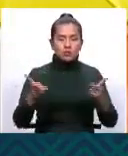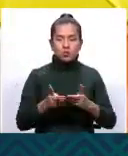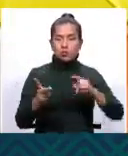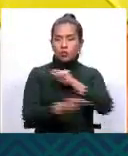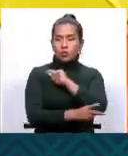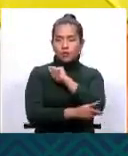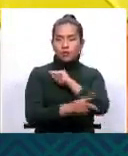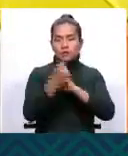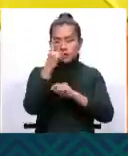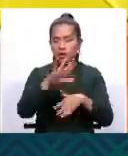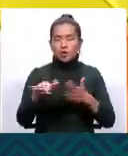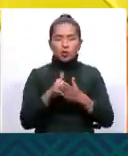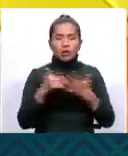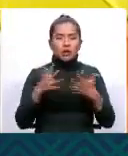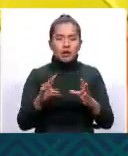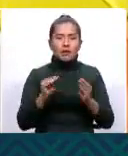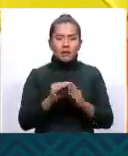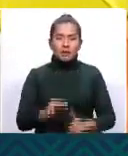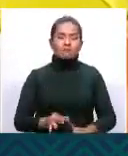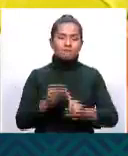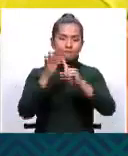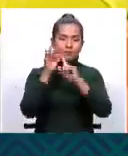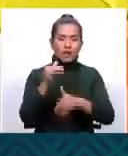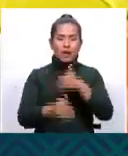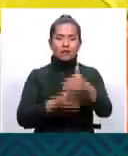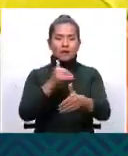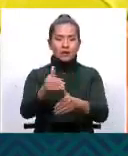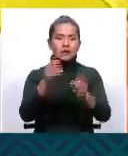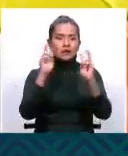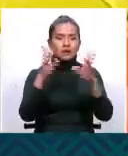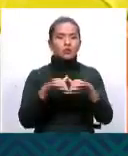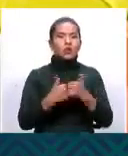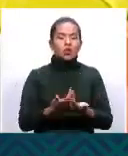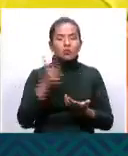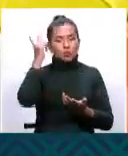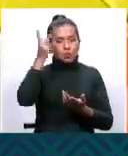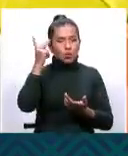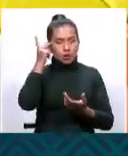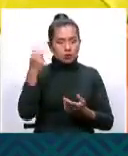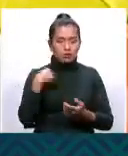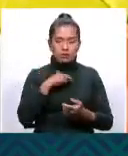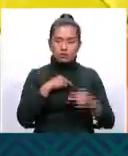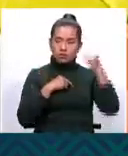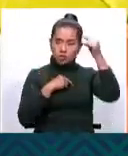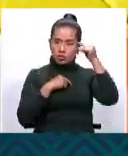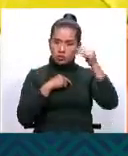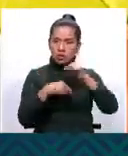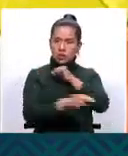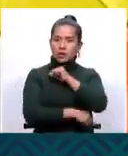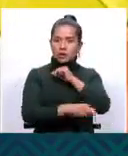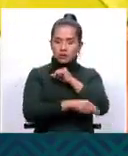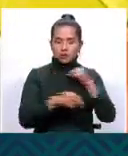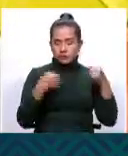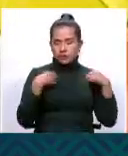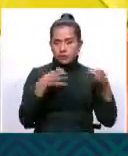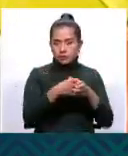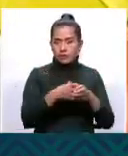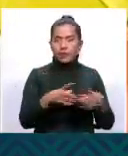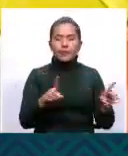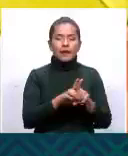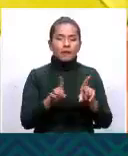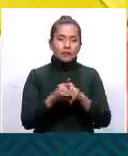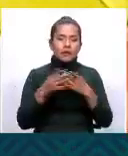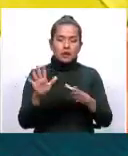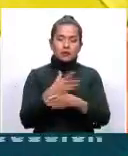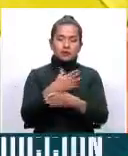todo, fundamentalmente, avanzar en algo que forma parte de la política de nuestro gobierno nacional, pero que también es